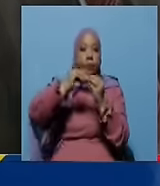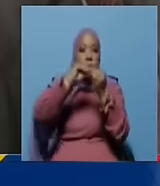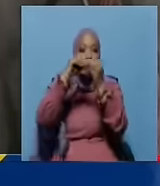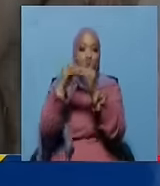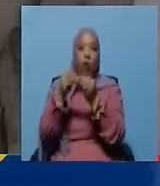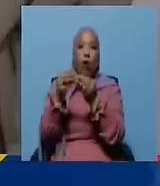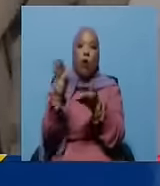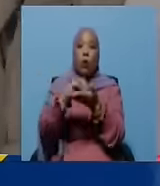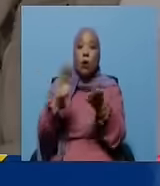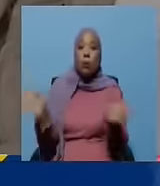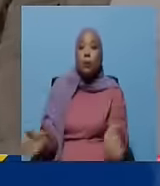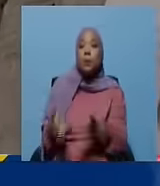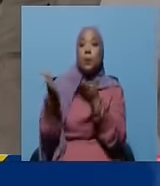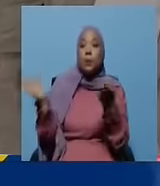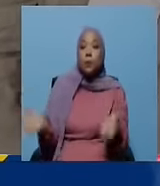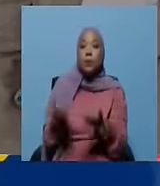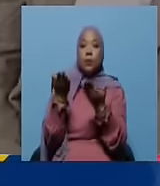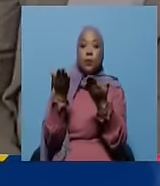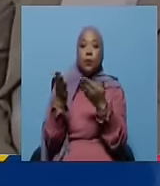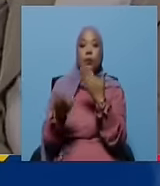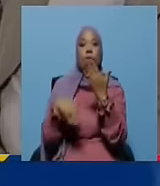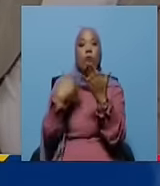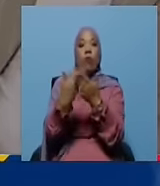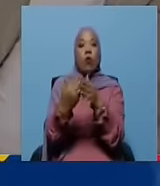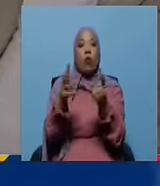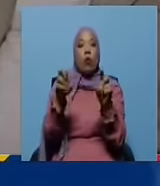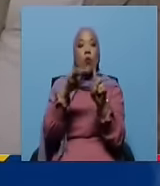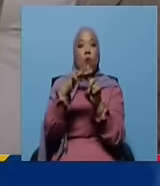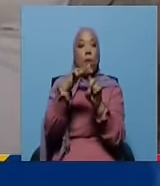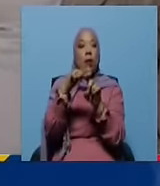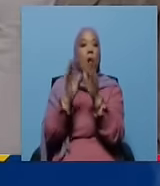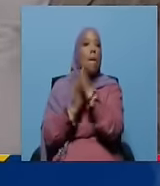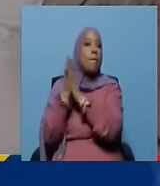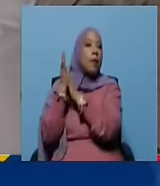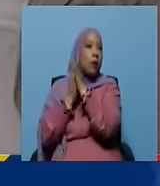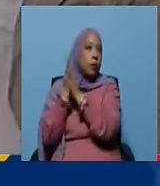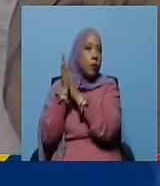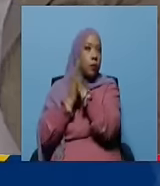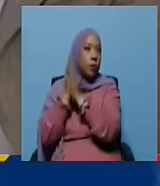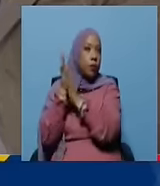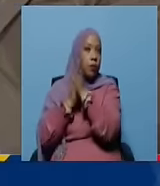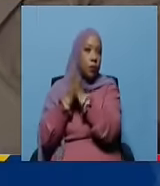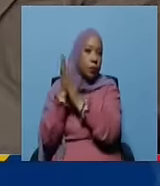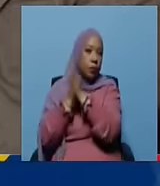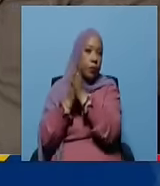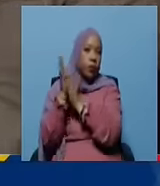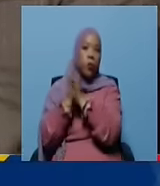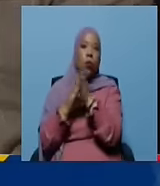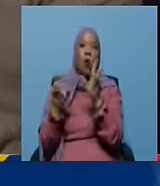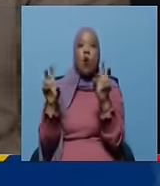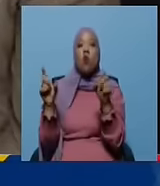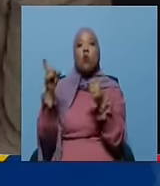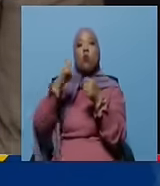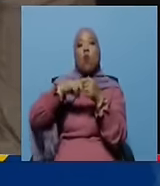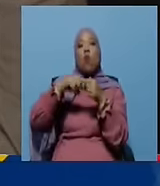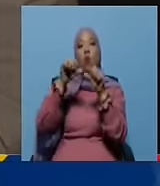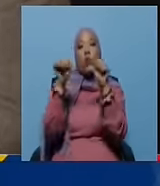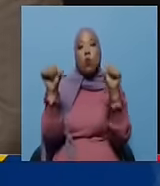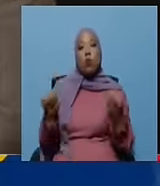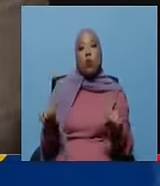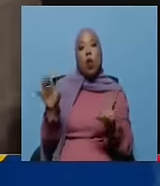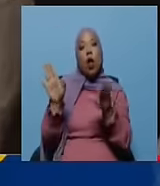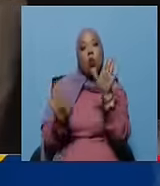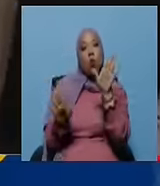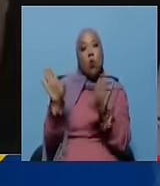remotivado, hasta los nuevos emprendimientos que engloban la nueva modalidad de